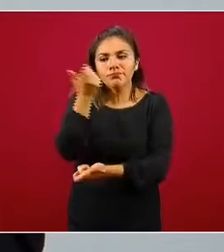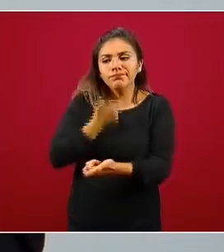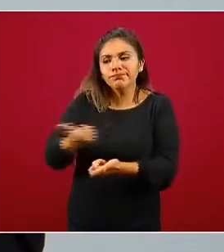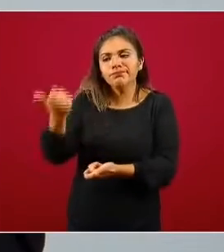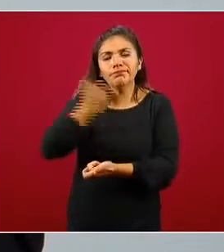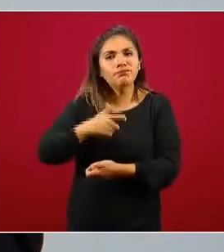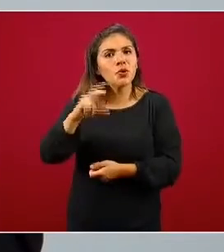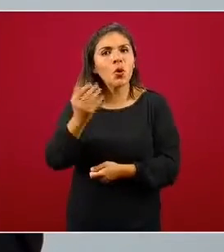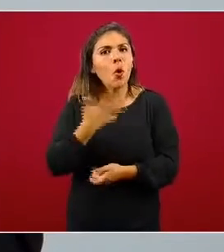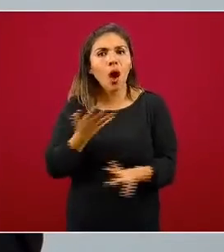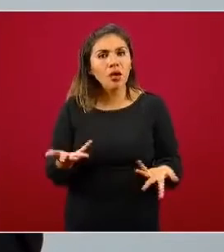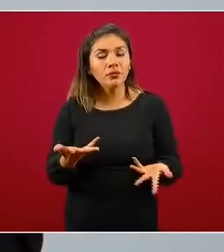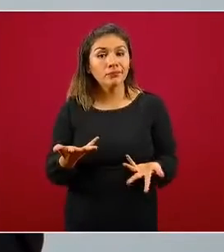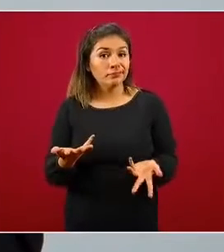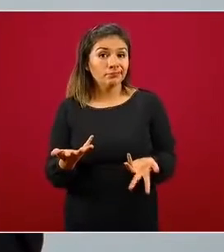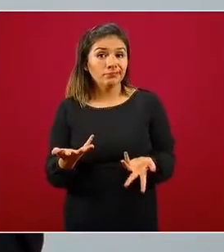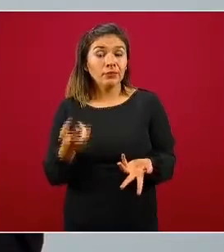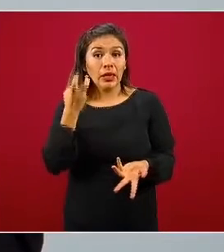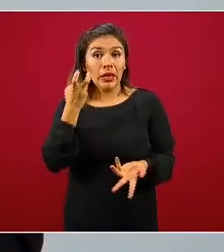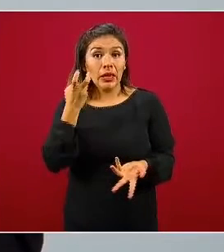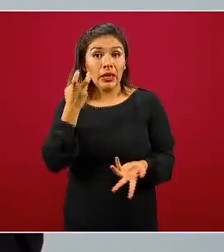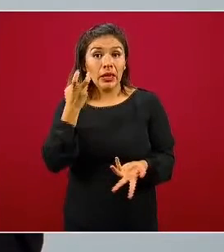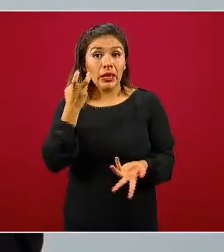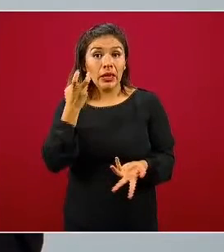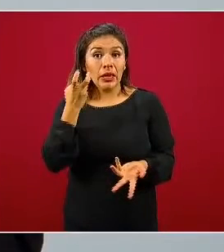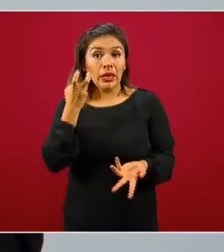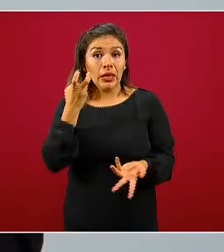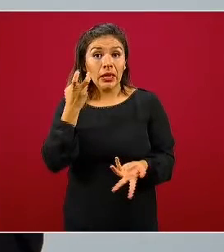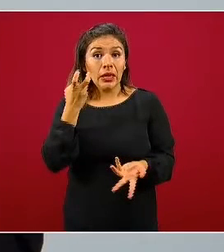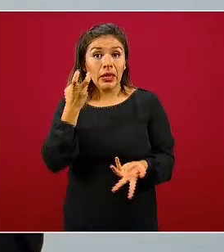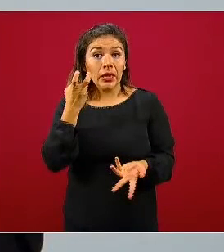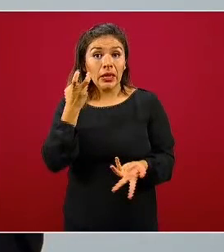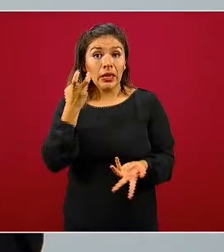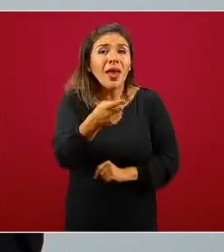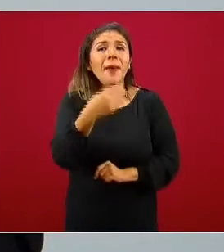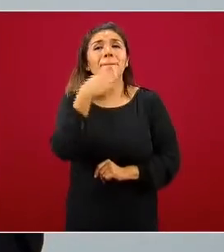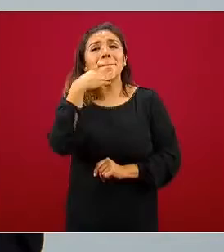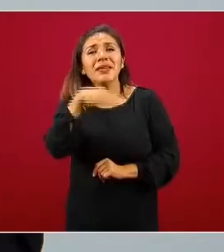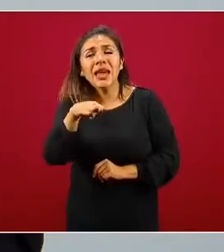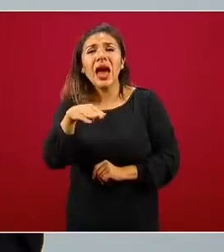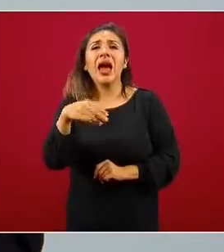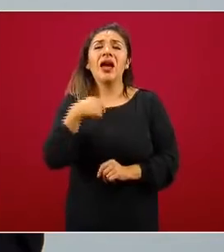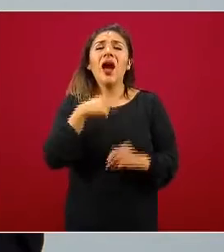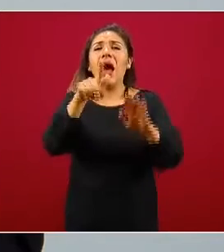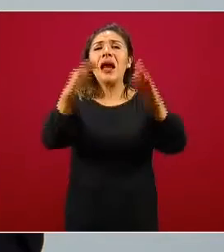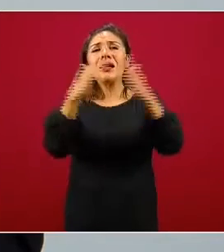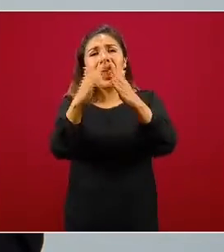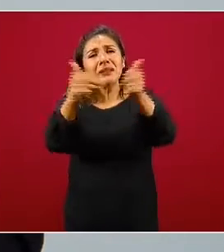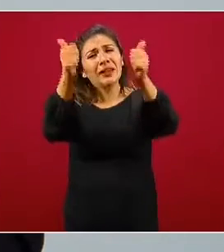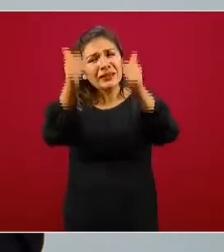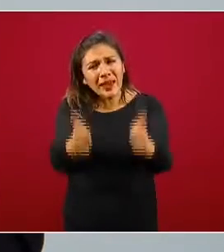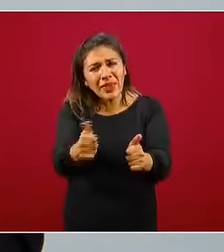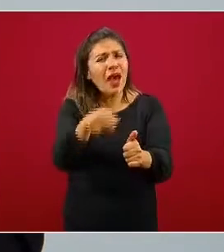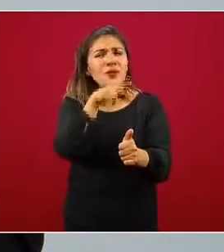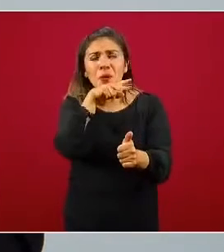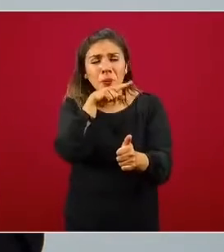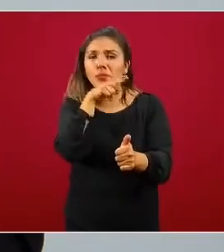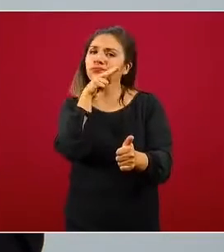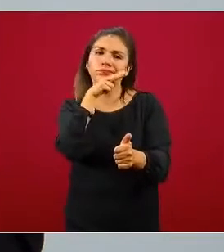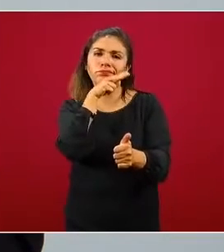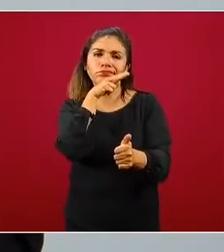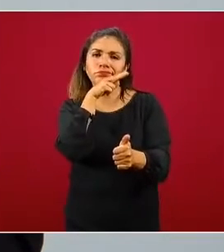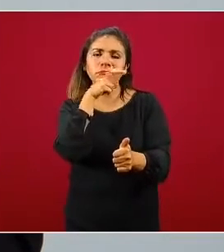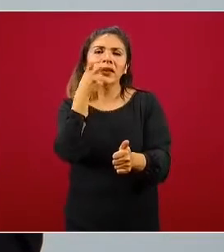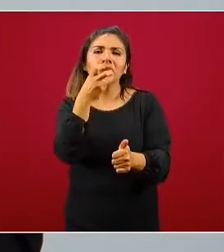sustento. Entonces, más que decirle, quédate en tu casa,